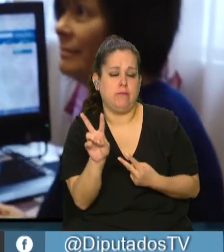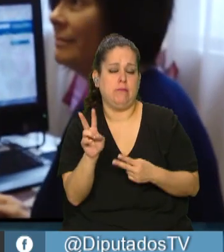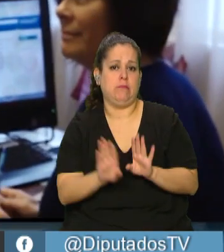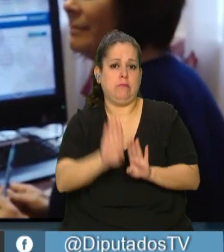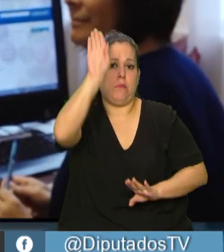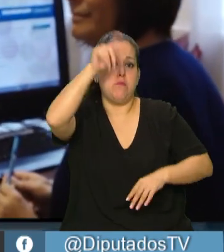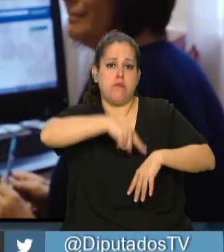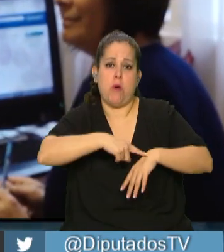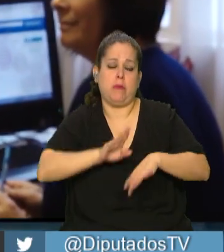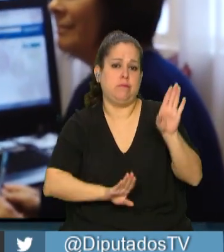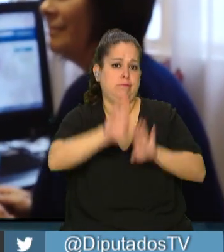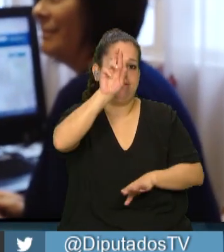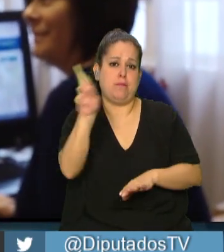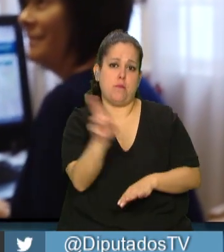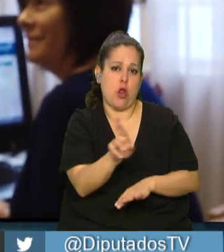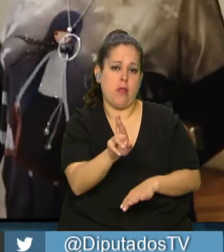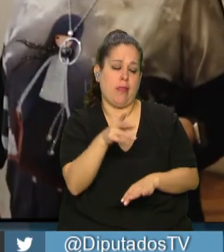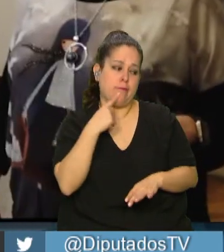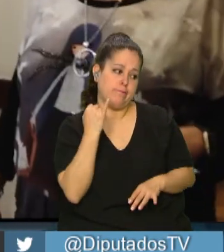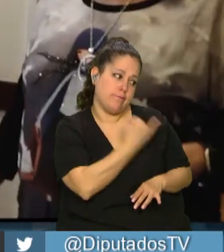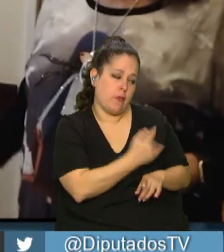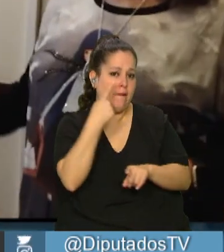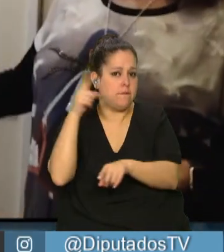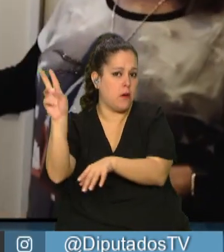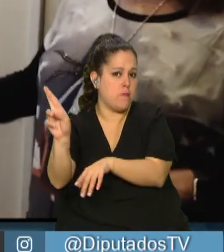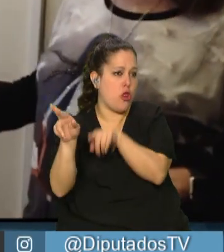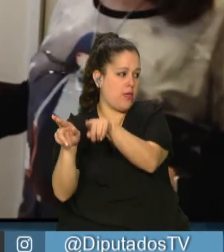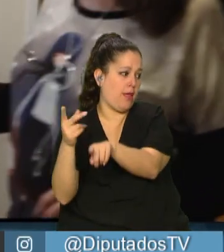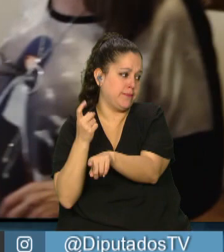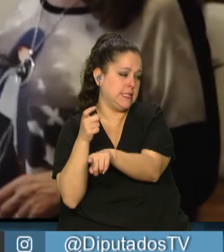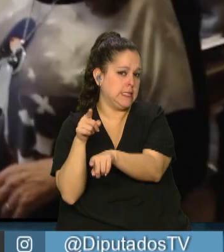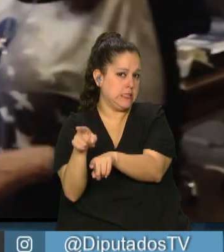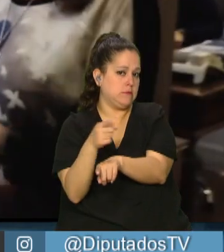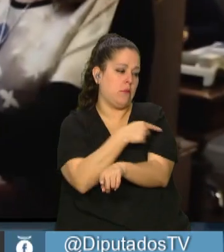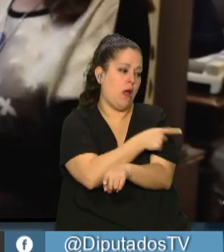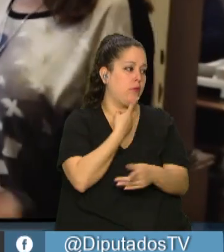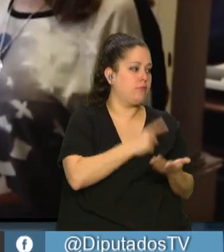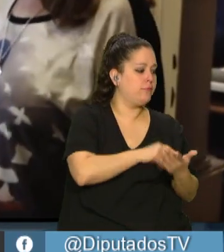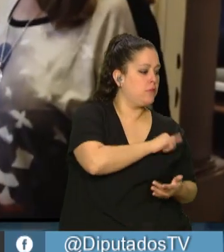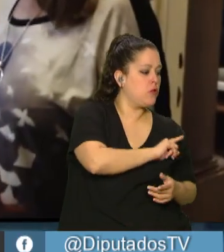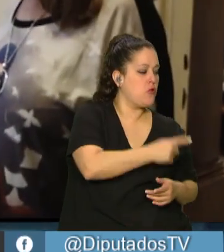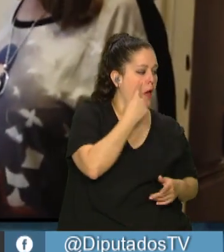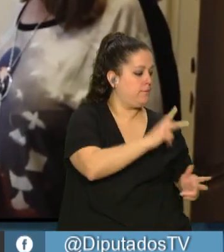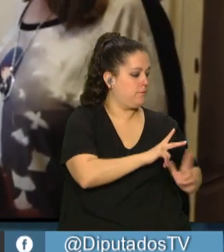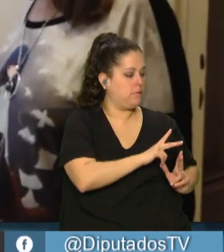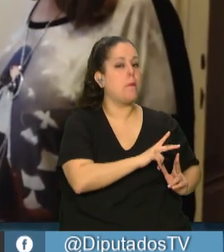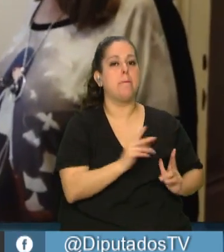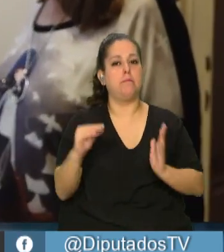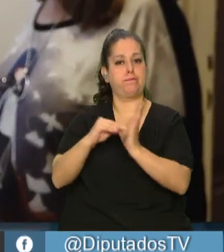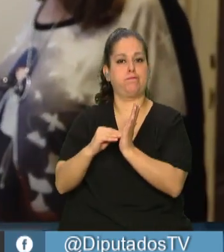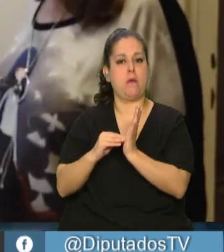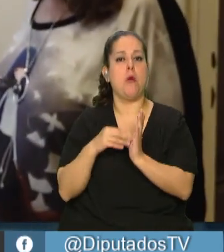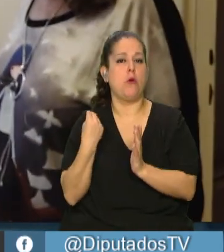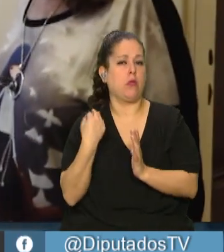cuestión en ese momento. Entonces, bueno, eso lo decide el mismo presidente y estamos tratando de asistirlo porque hay que prestar